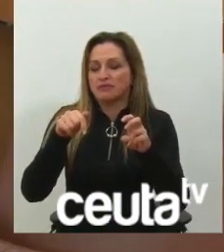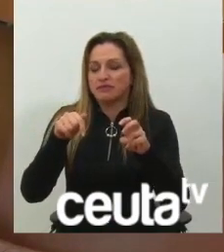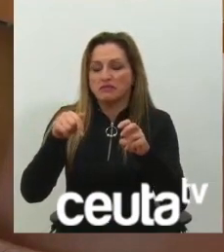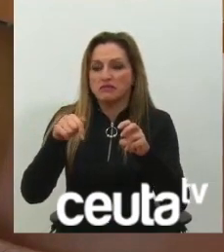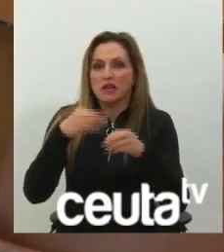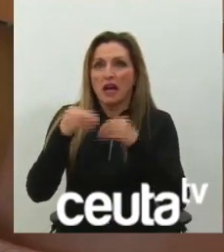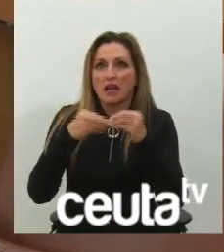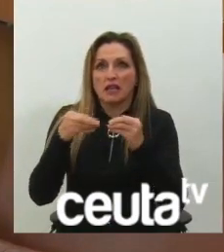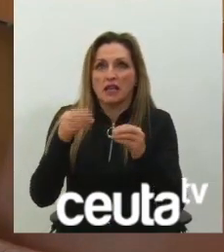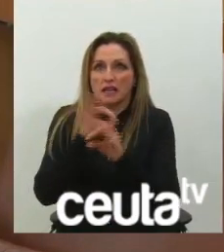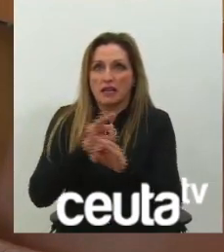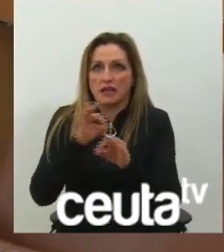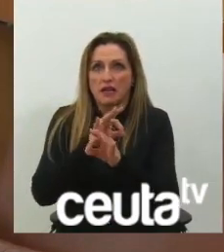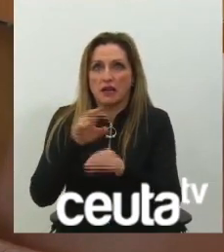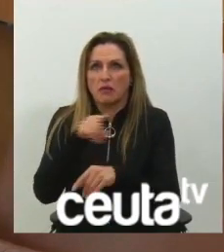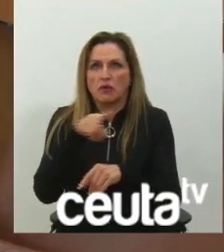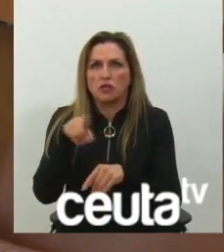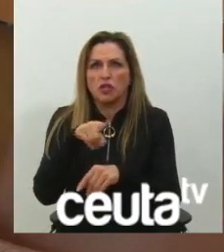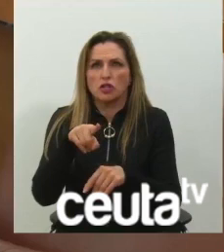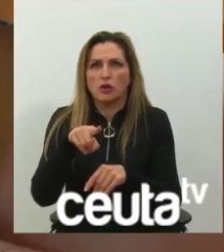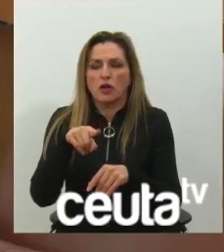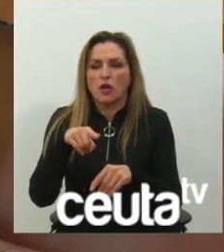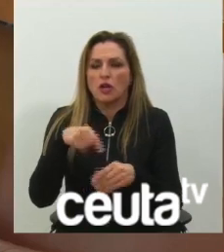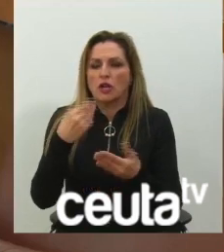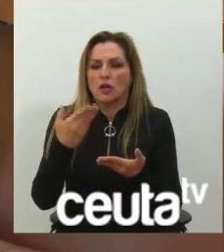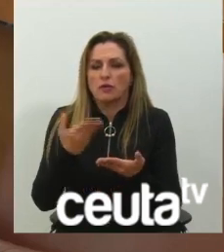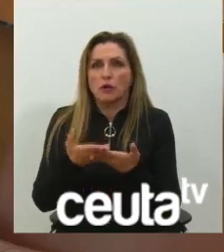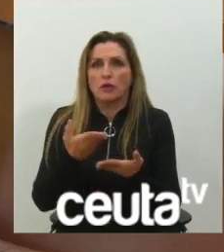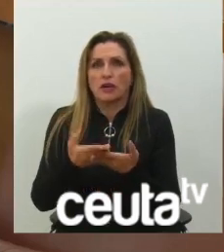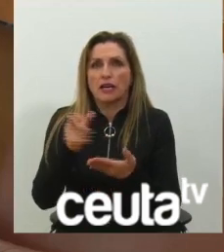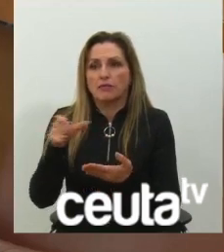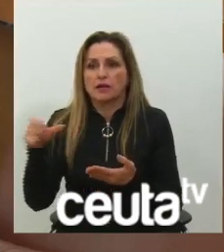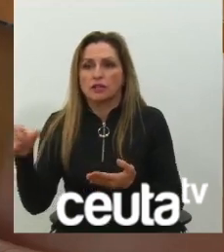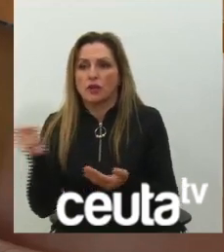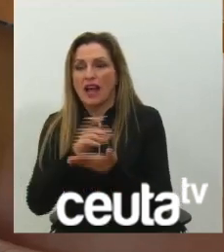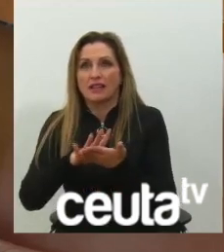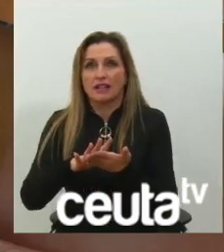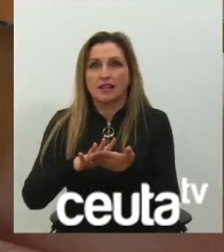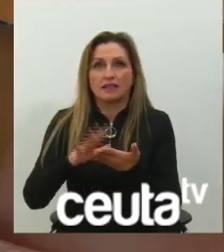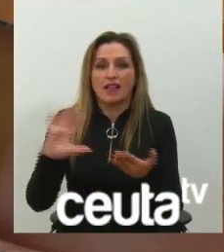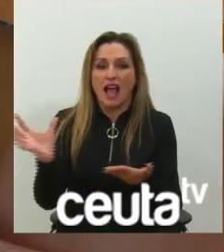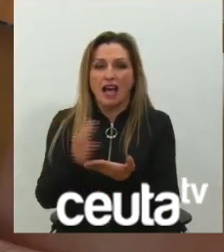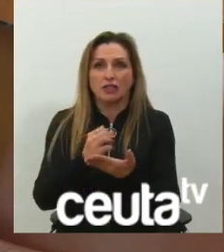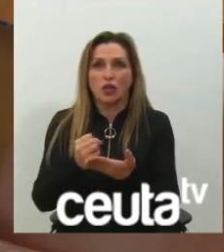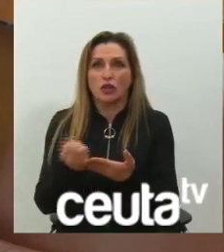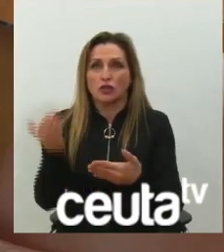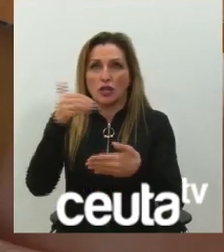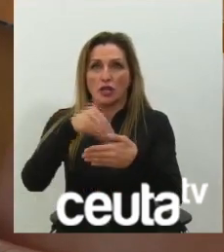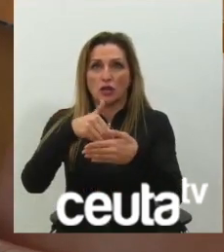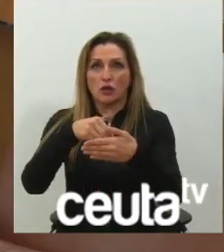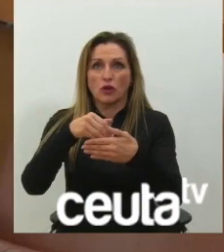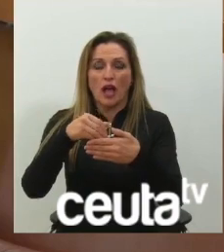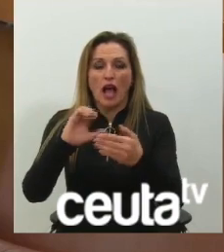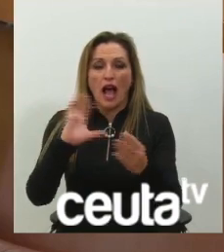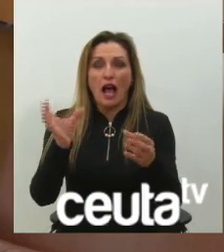saber ustedes que proponer que venga todo el mundo gratis incluye a todos los que hacen la ope a